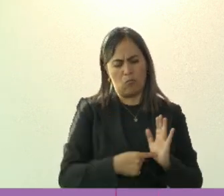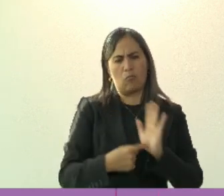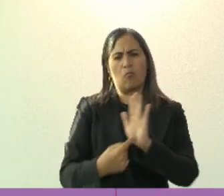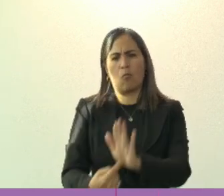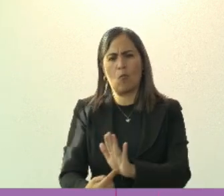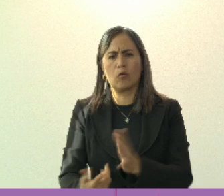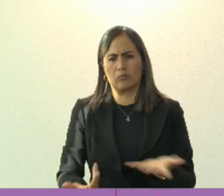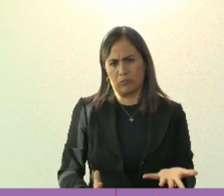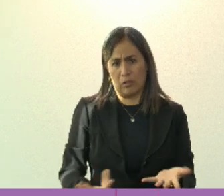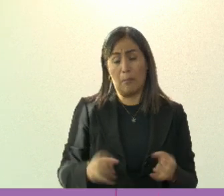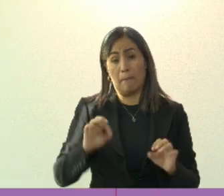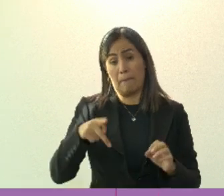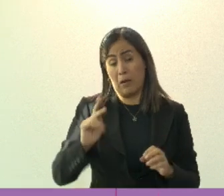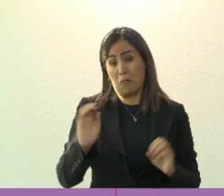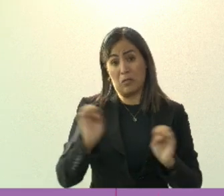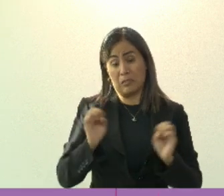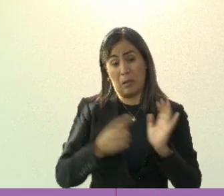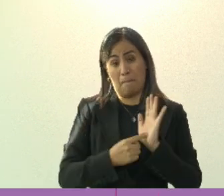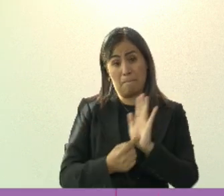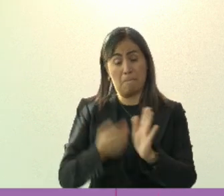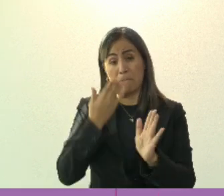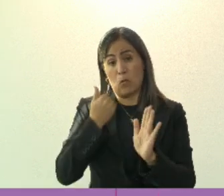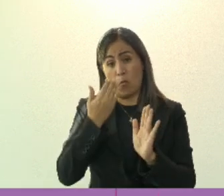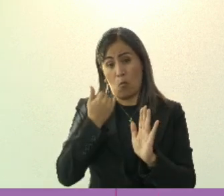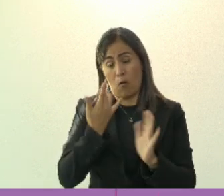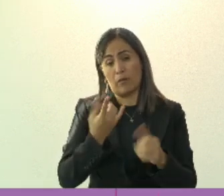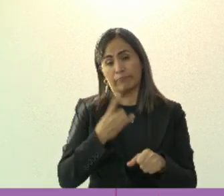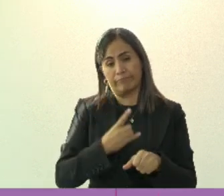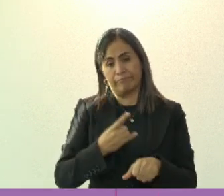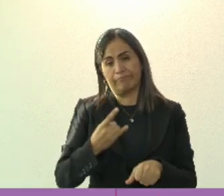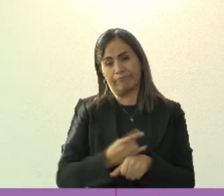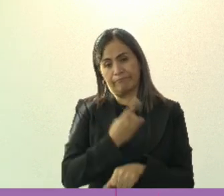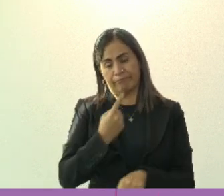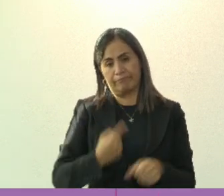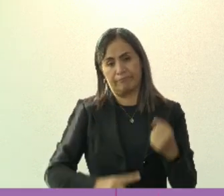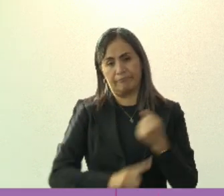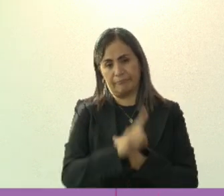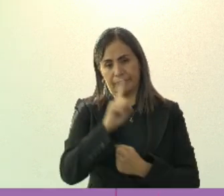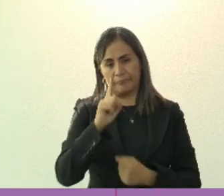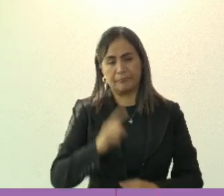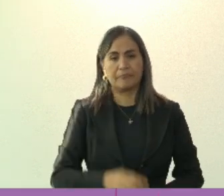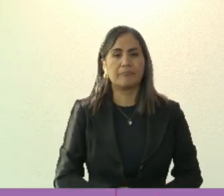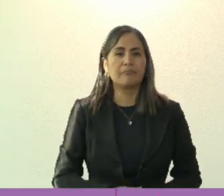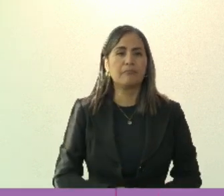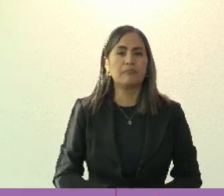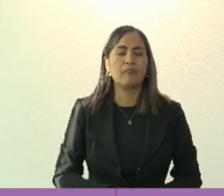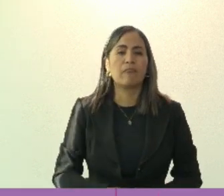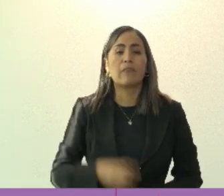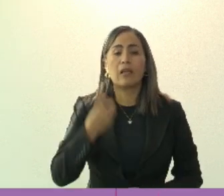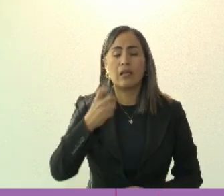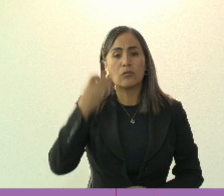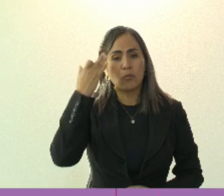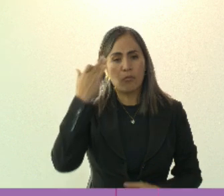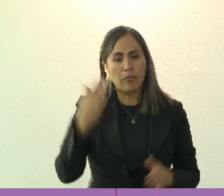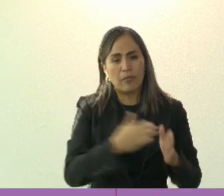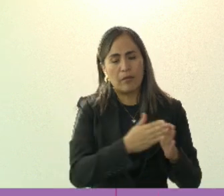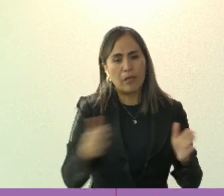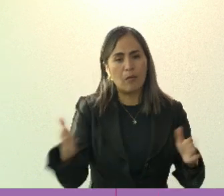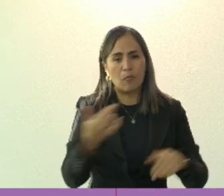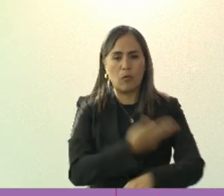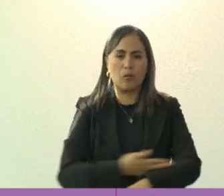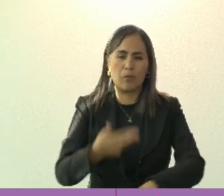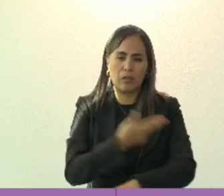esto no solamente lo vamos viendo en una etapa de la planeación del